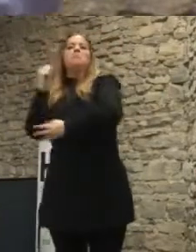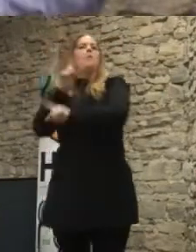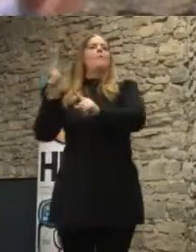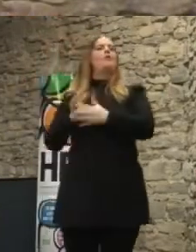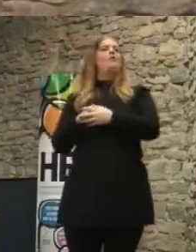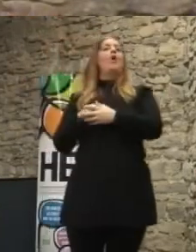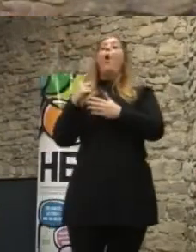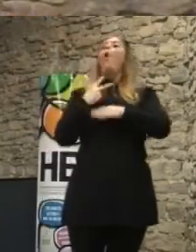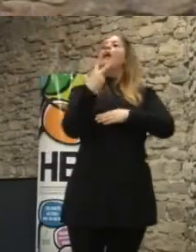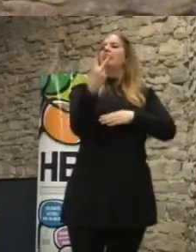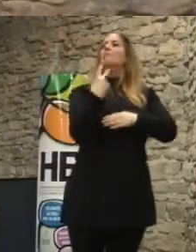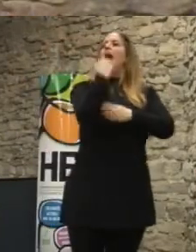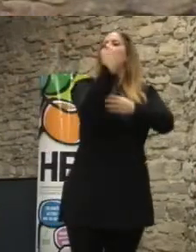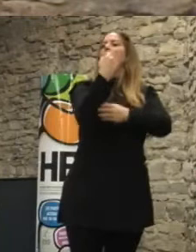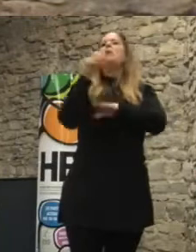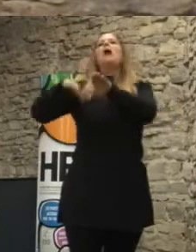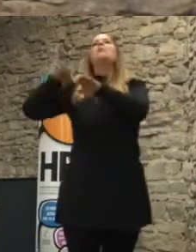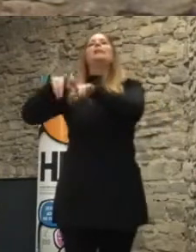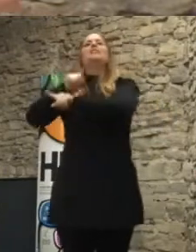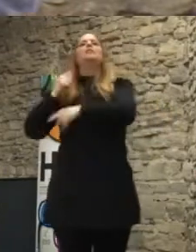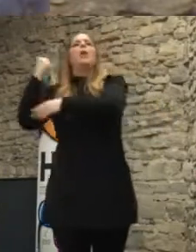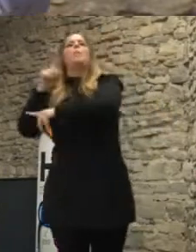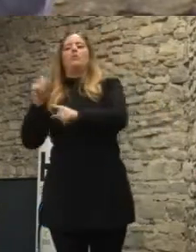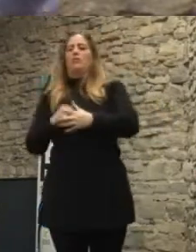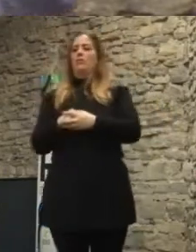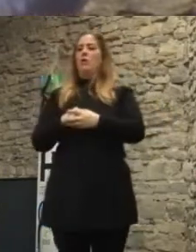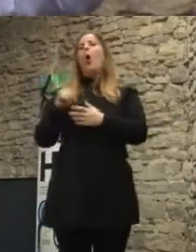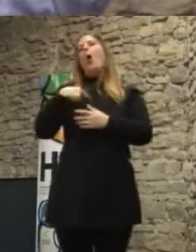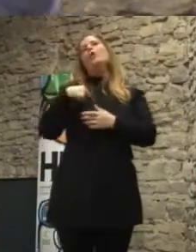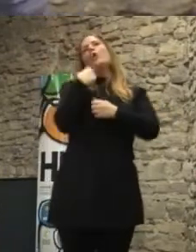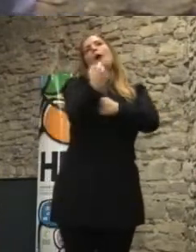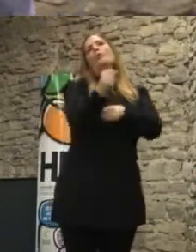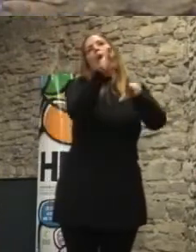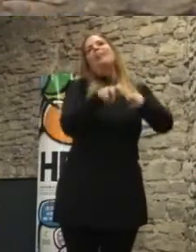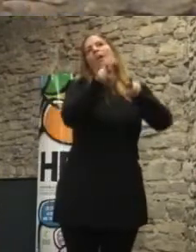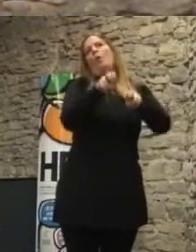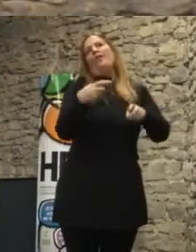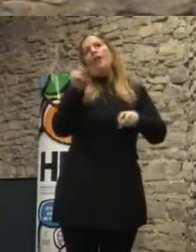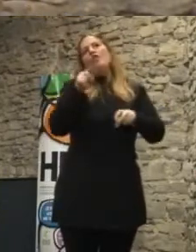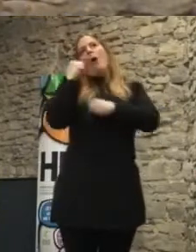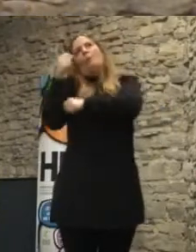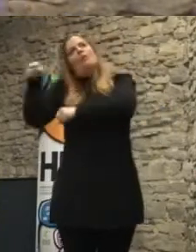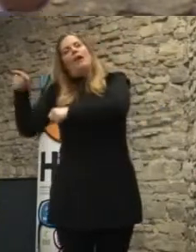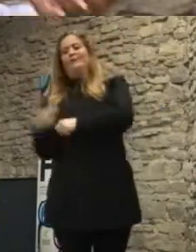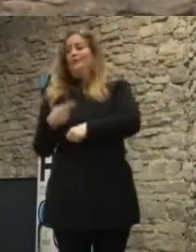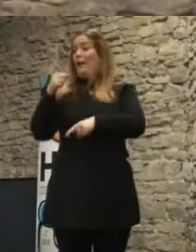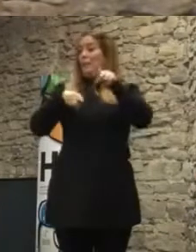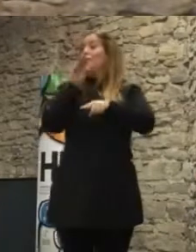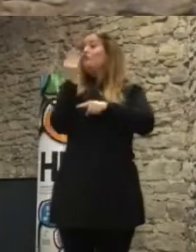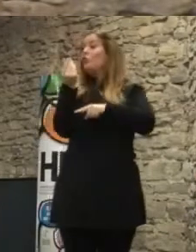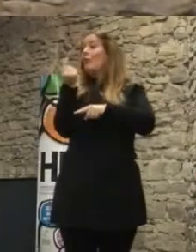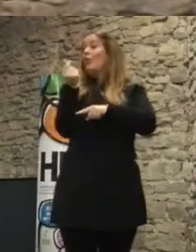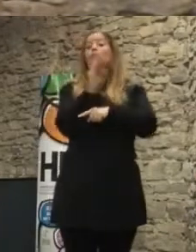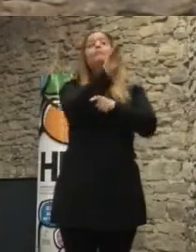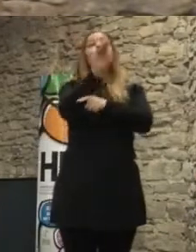al del patín, o yo voy a apoyar al del huerto y no al de lo que sea, ¿no? Es decir, porque eso tiene que ver con los proyectos que